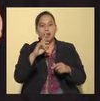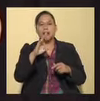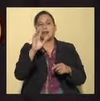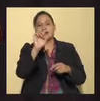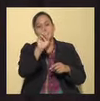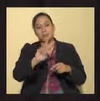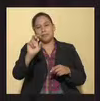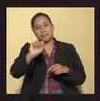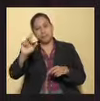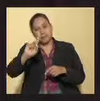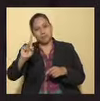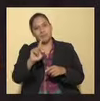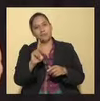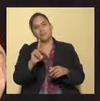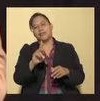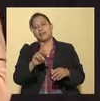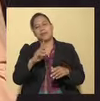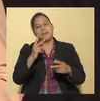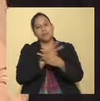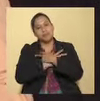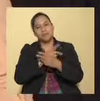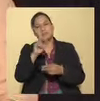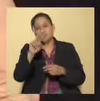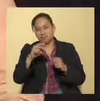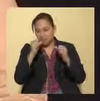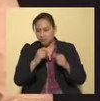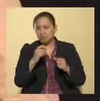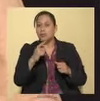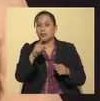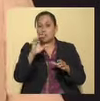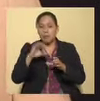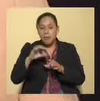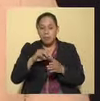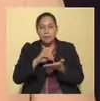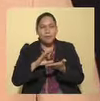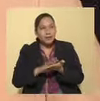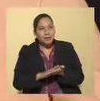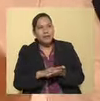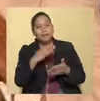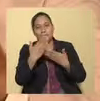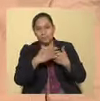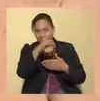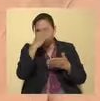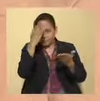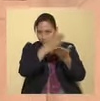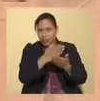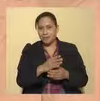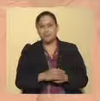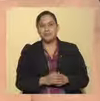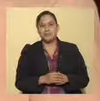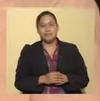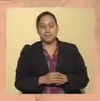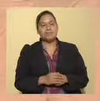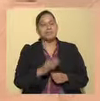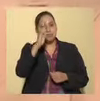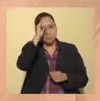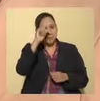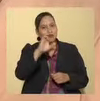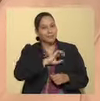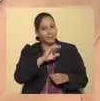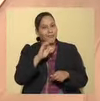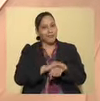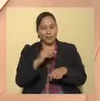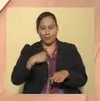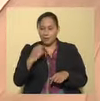largo, se la van a pasar a todo mecate, vayan poniéndolo en su agenda para que le vayan llegando. Queridos amigos, aquí